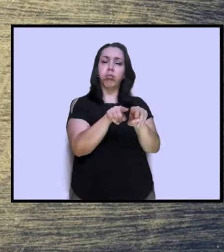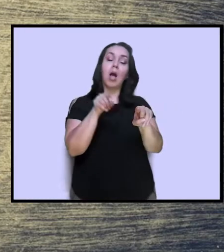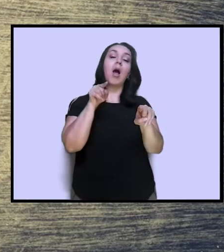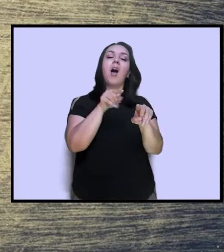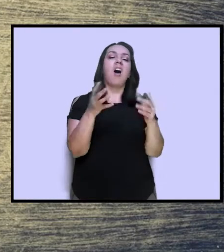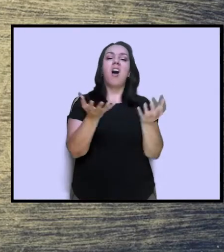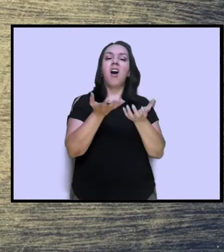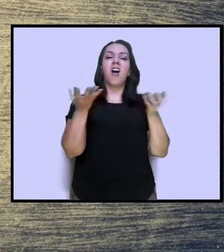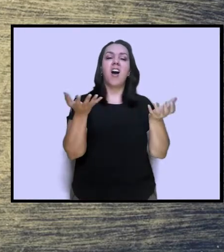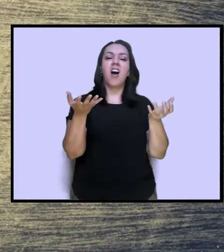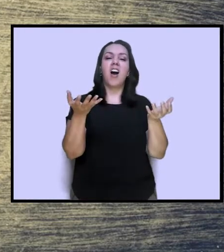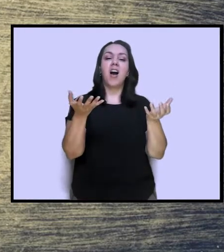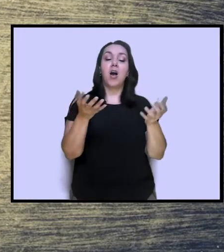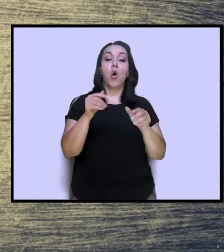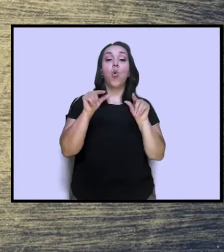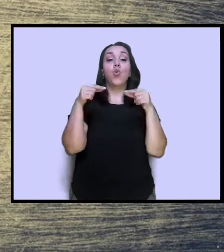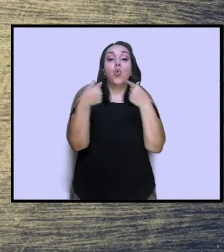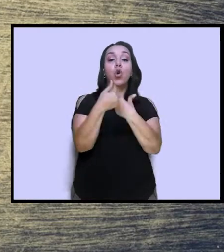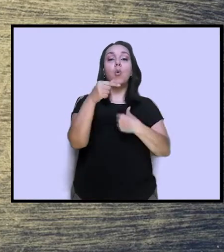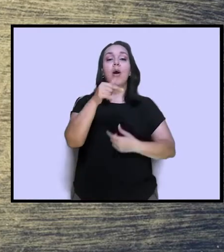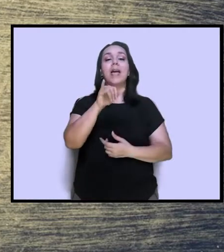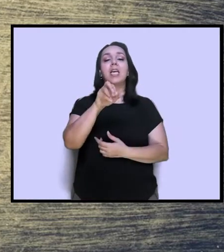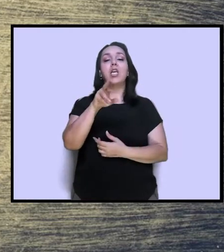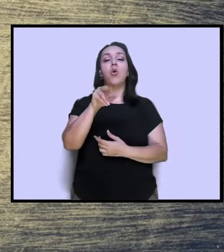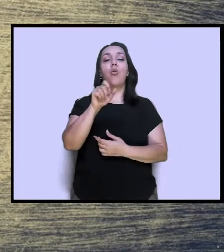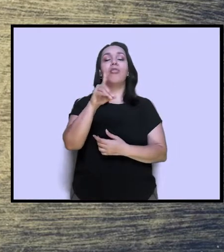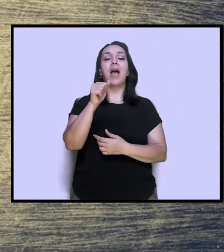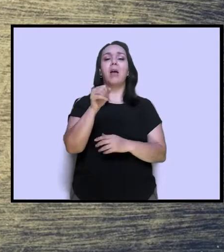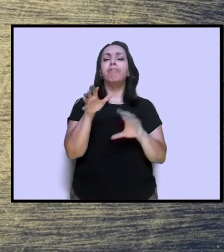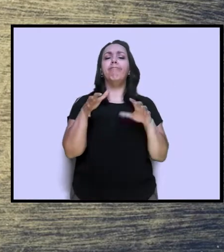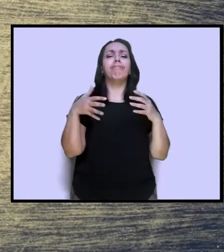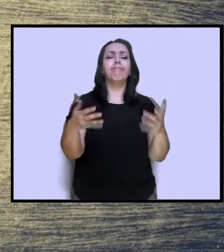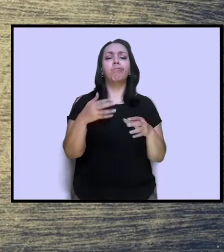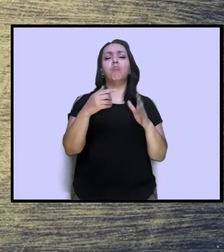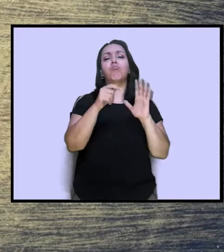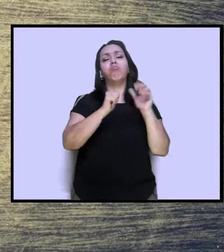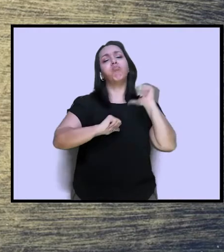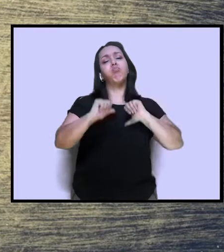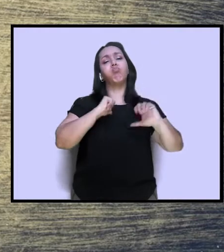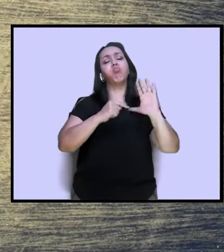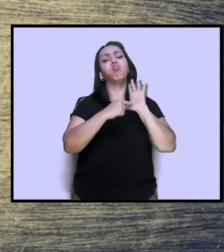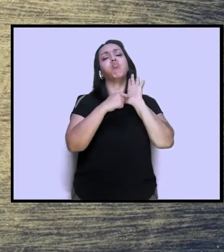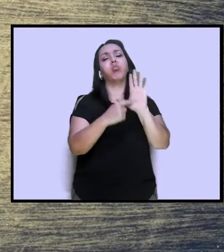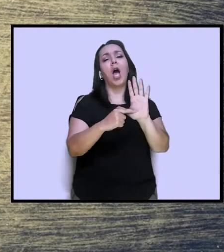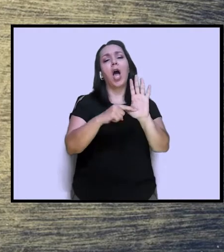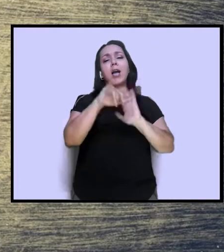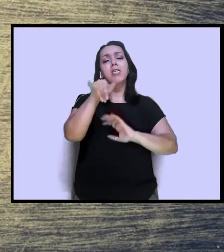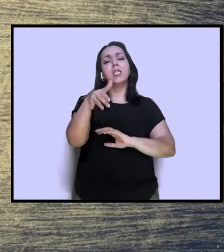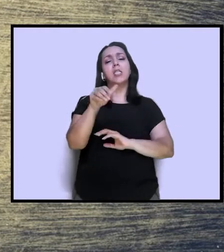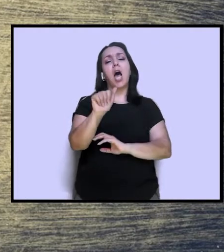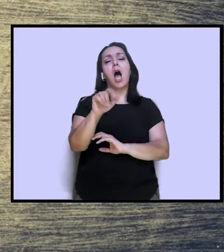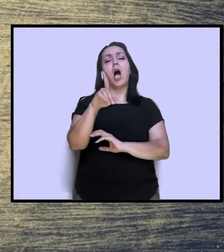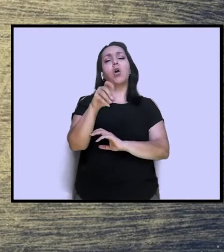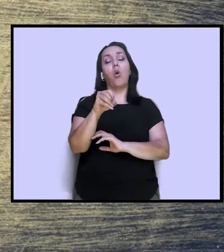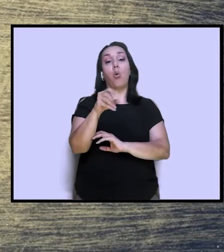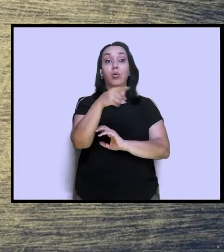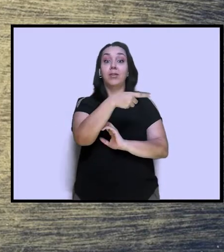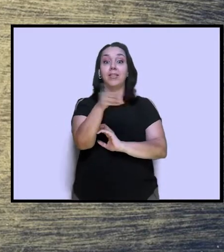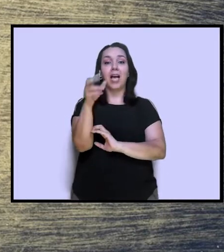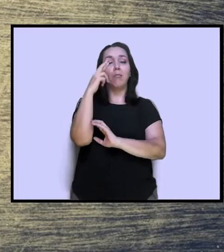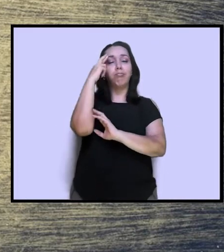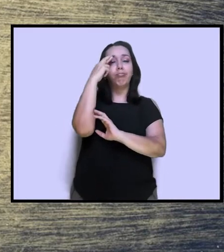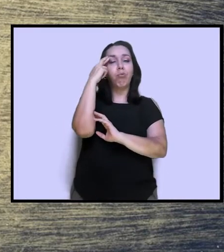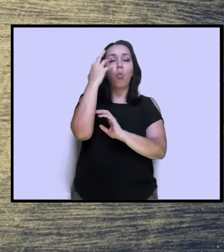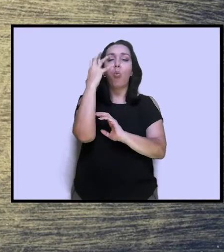a cargo del grupo Girondai e interpretado por Jaco. Deseamos que reflexionen este